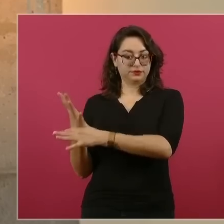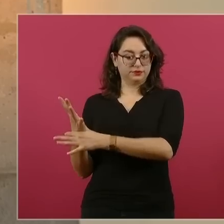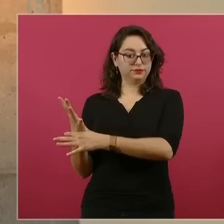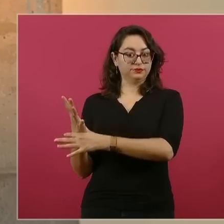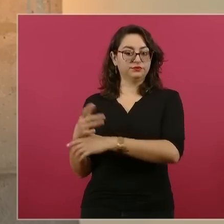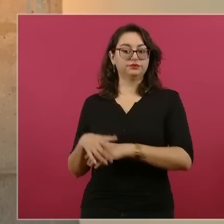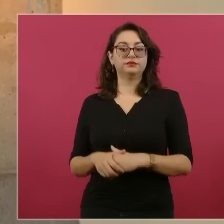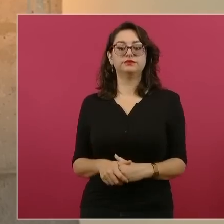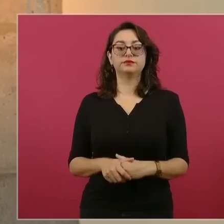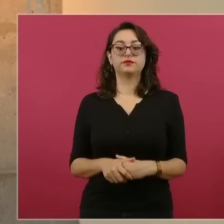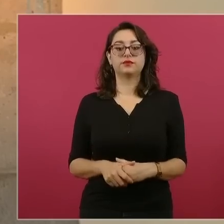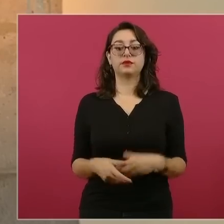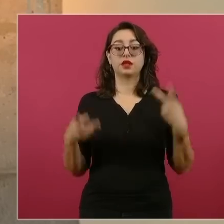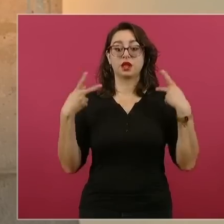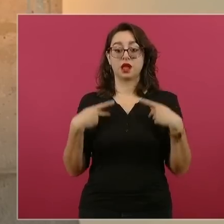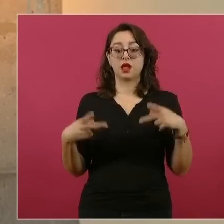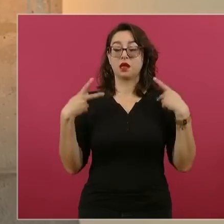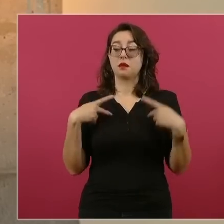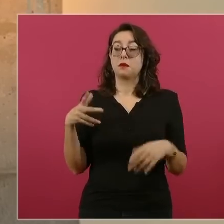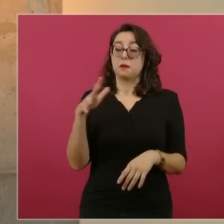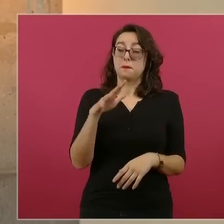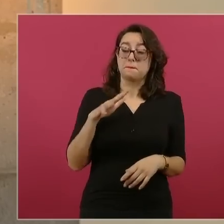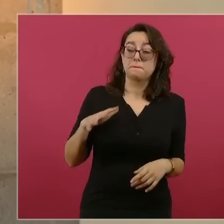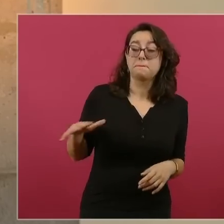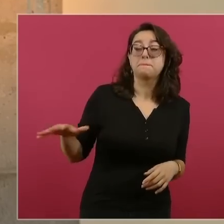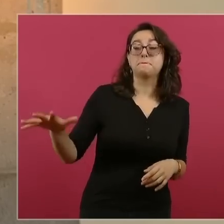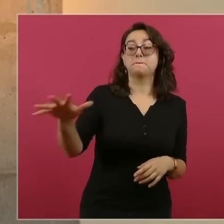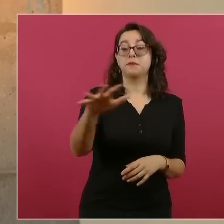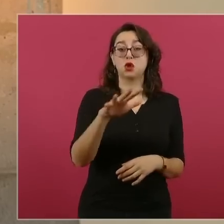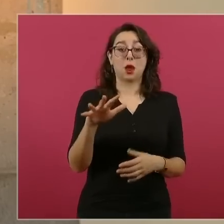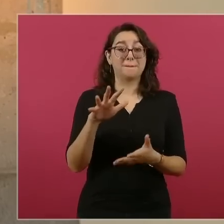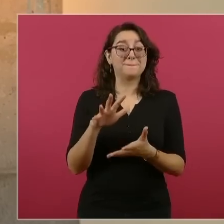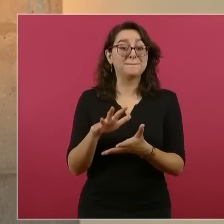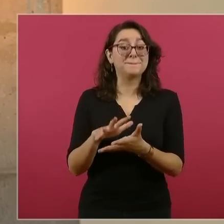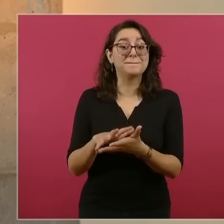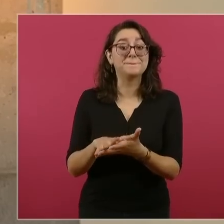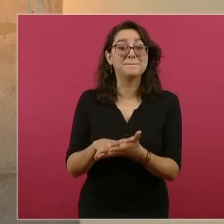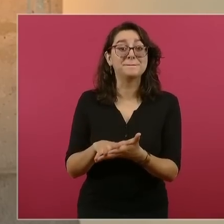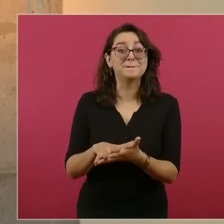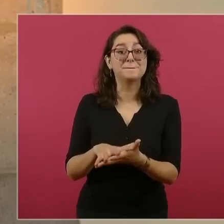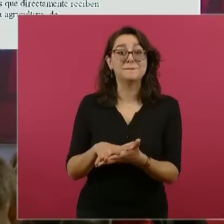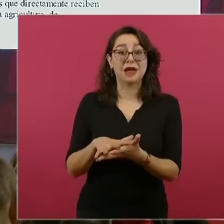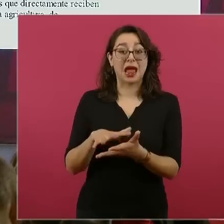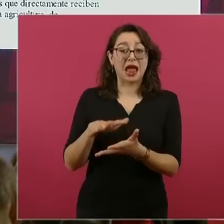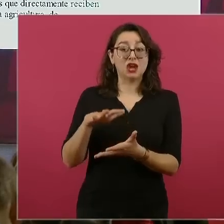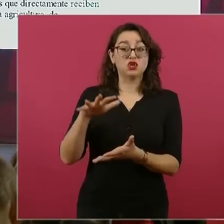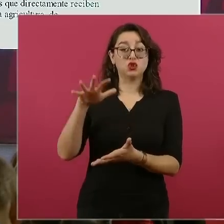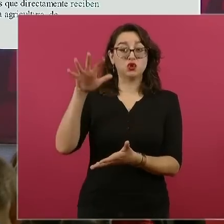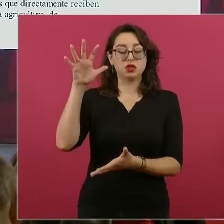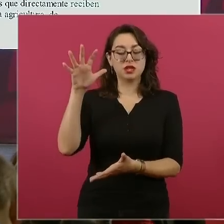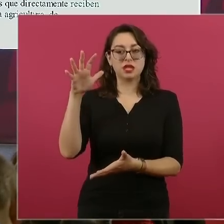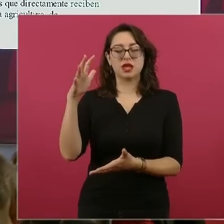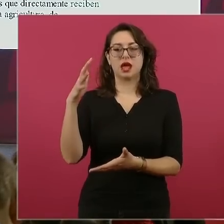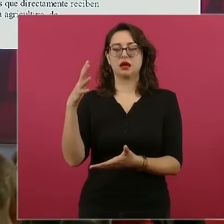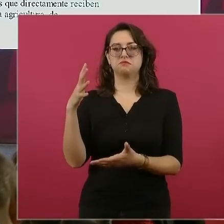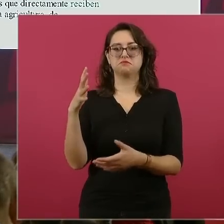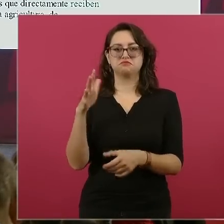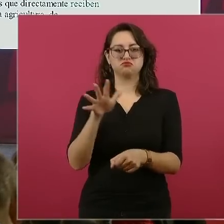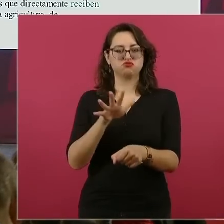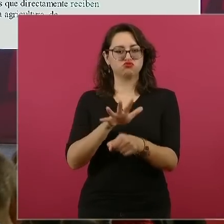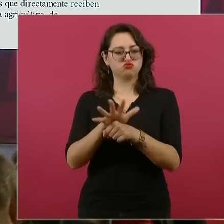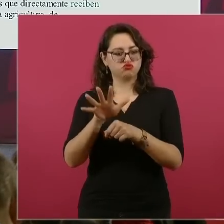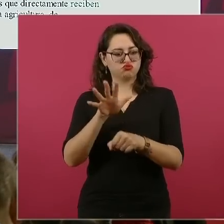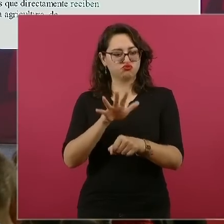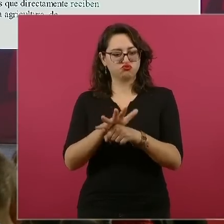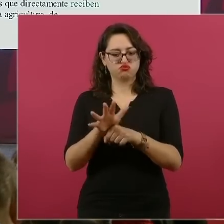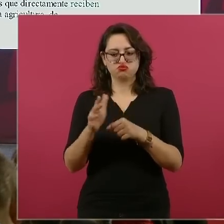sino cuando la generalidad de los ciudadanos disfruta de siquiera